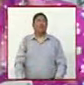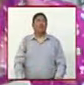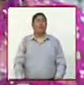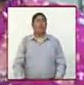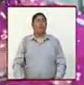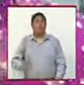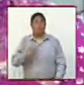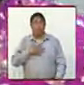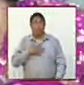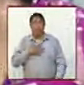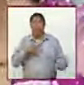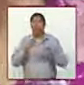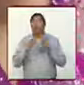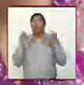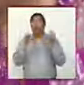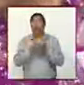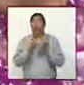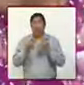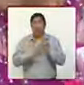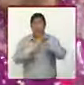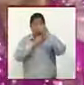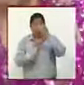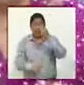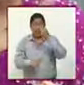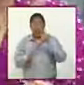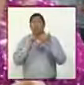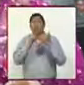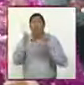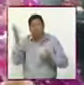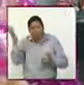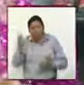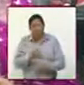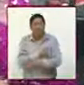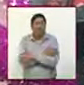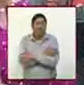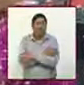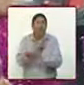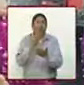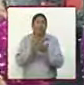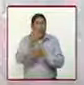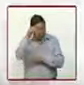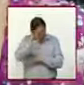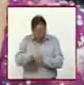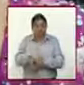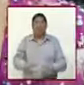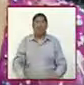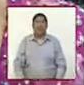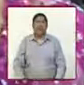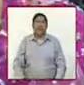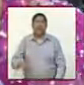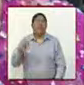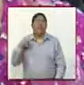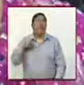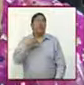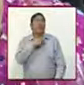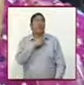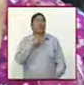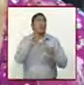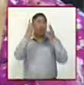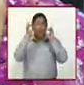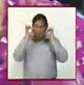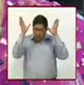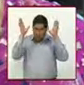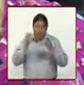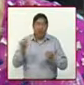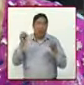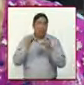Y estoy con la junta, con esta hermosa junta de Chacaltaya. Buenas noches, buenas noches. Bueno, tenemos muchas